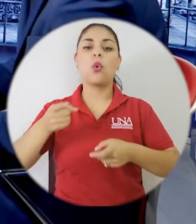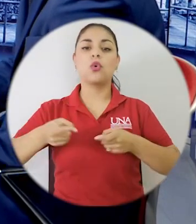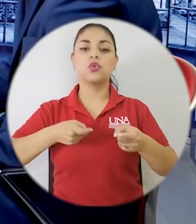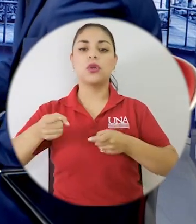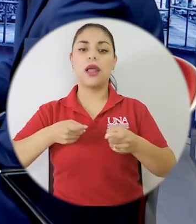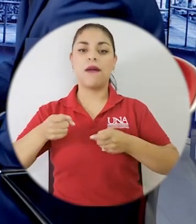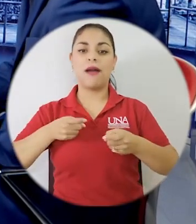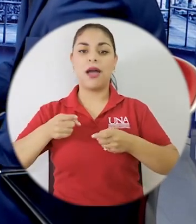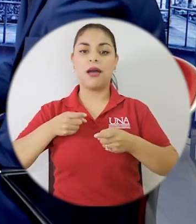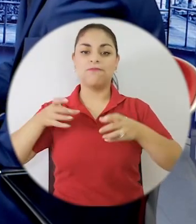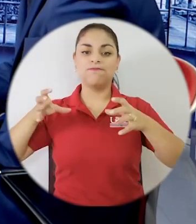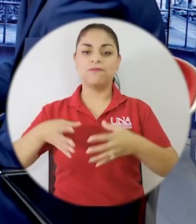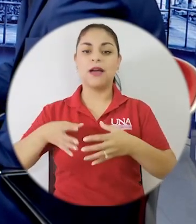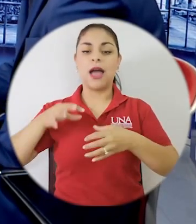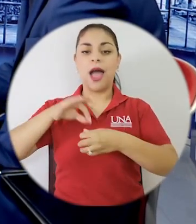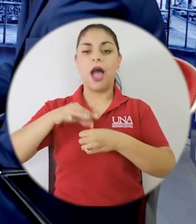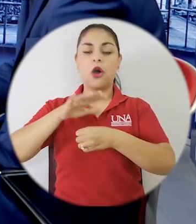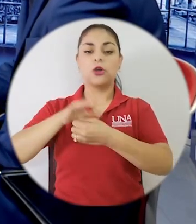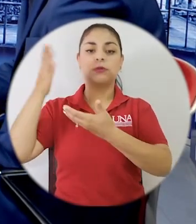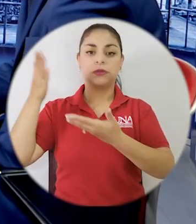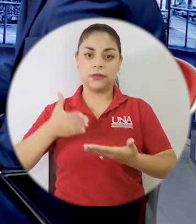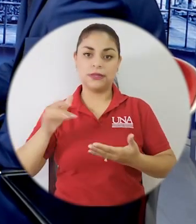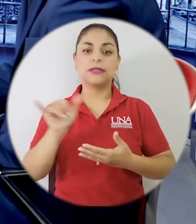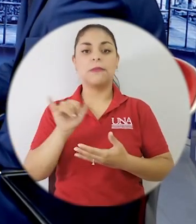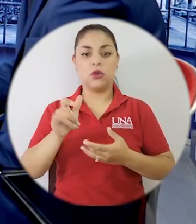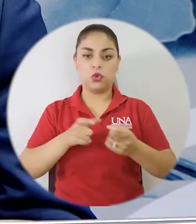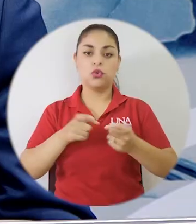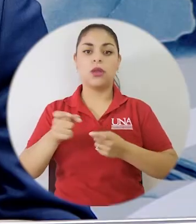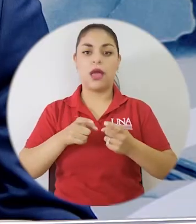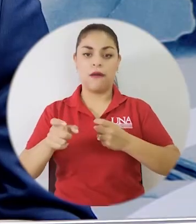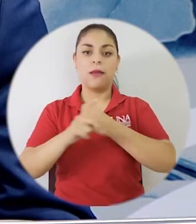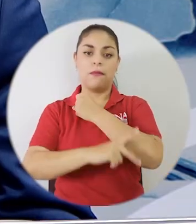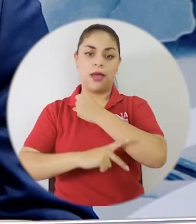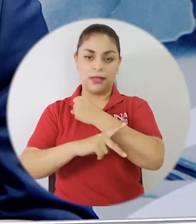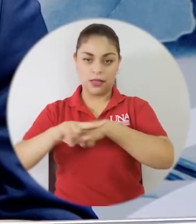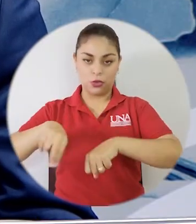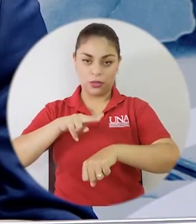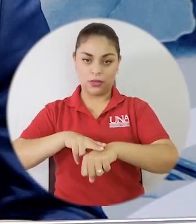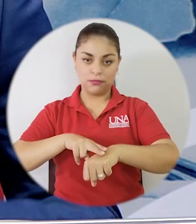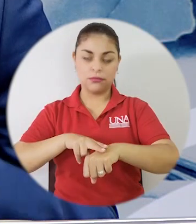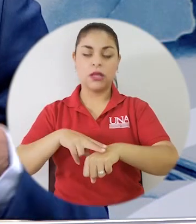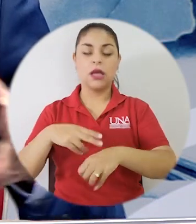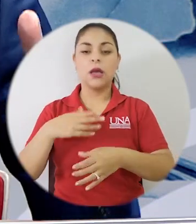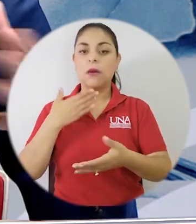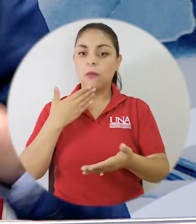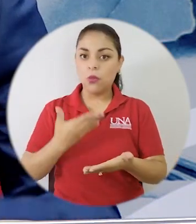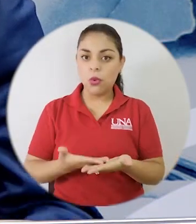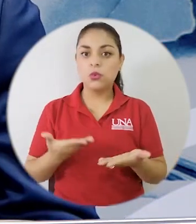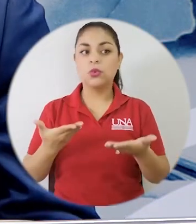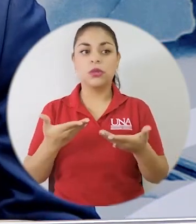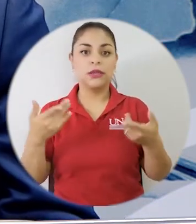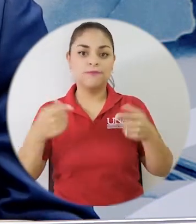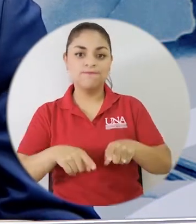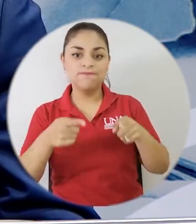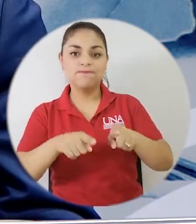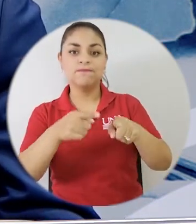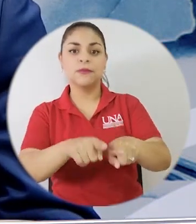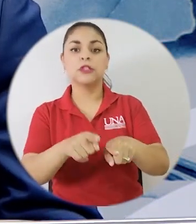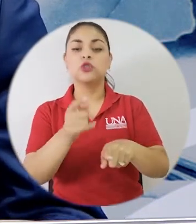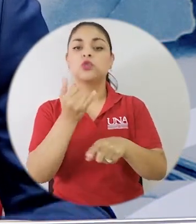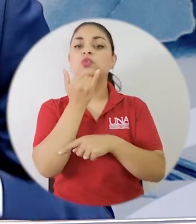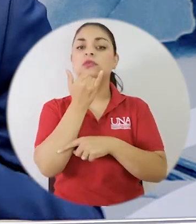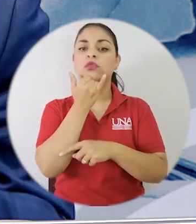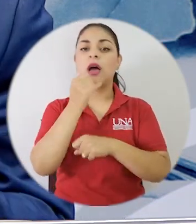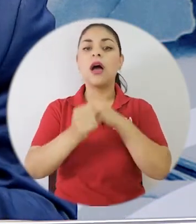también controlaban el Estado nacional. La constituyente, digamos, los hechos sucedidos en el